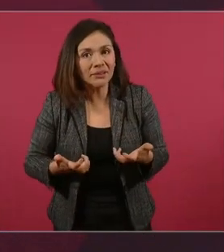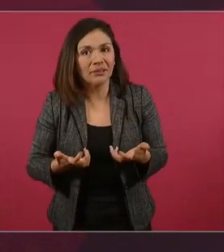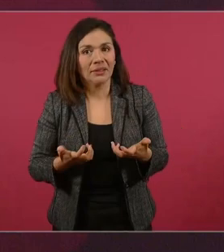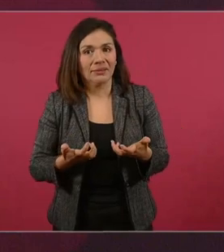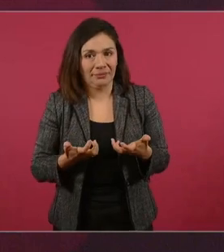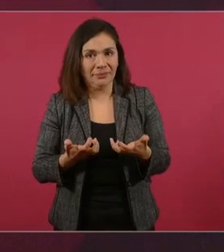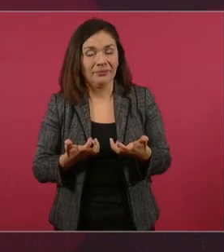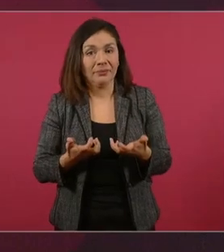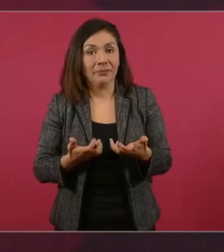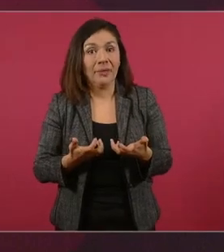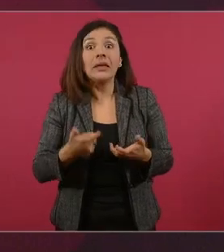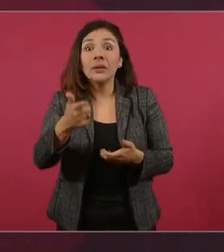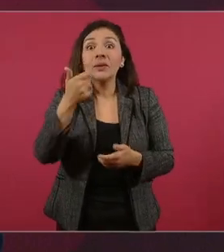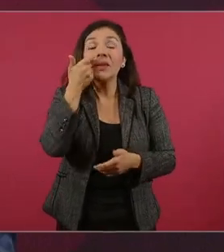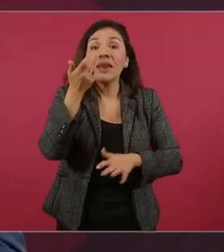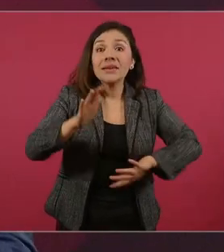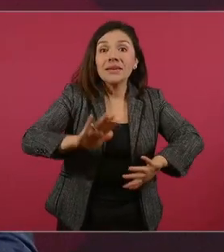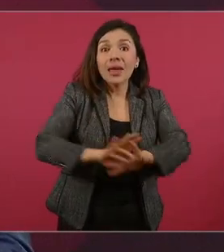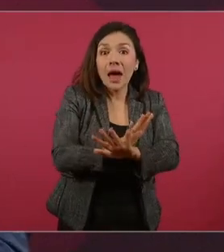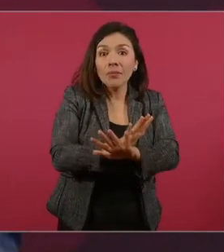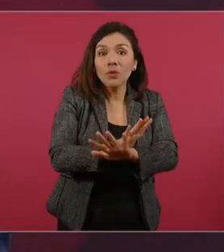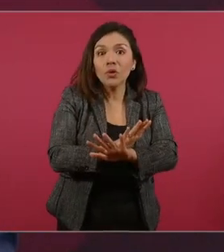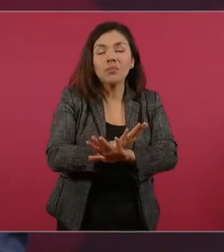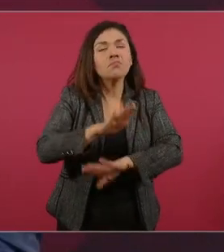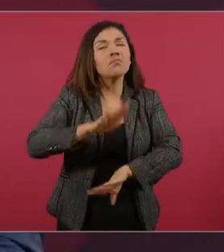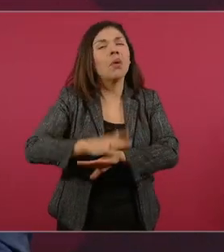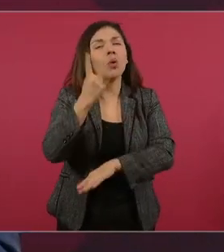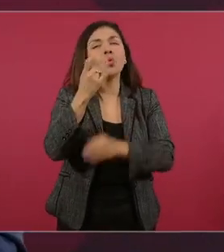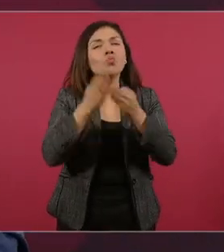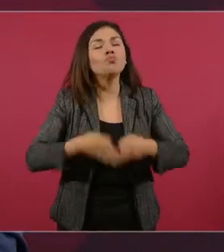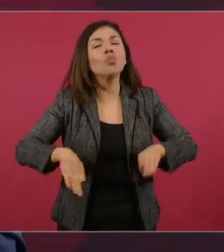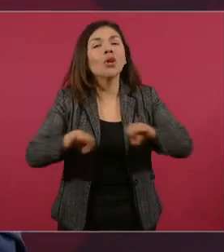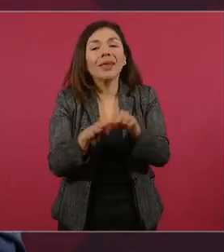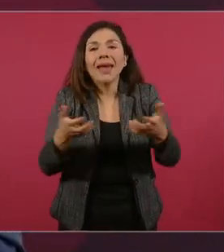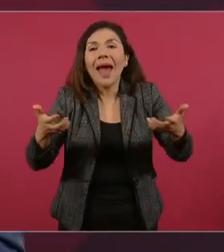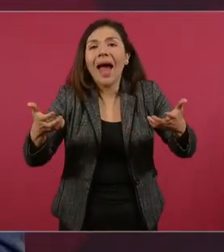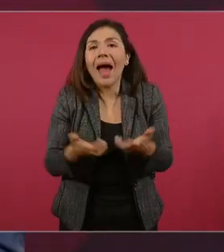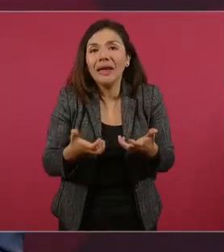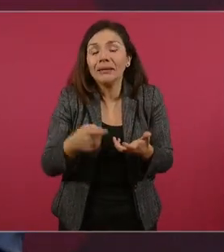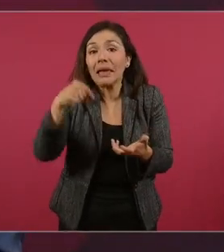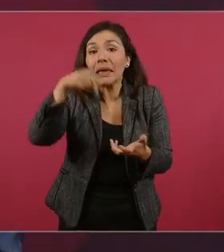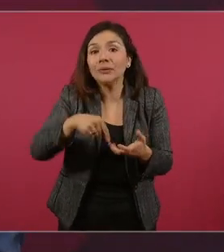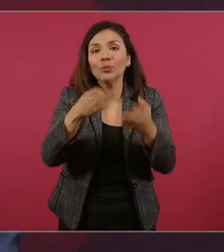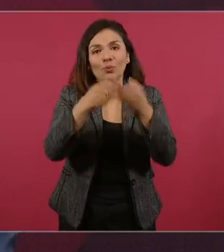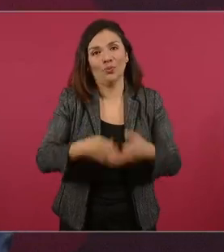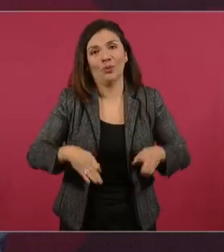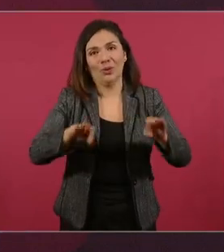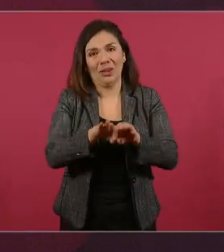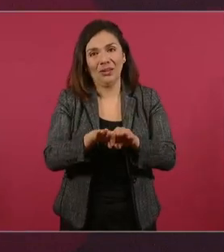y para transformar lo más importante es la acción.